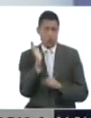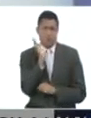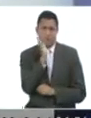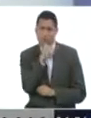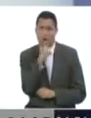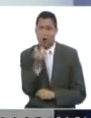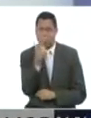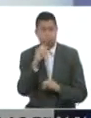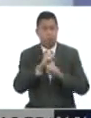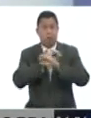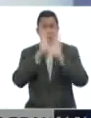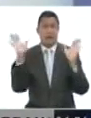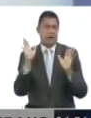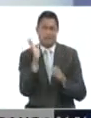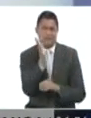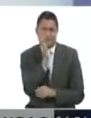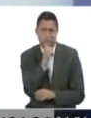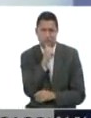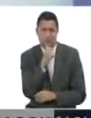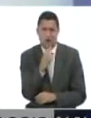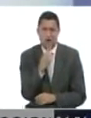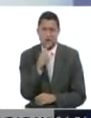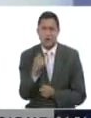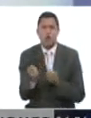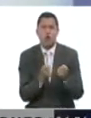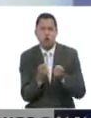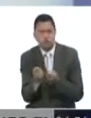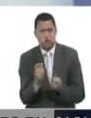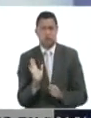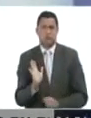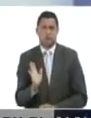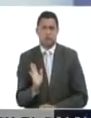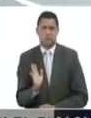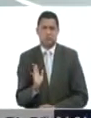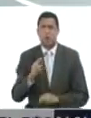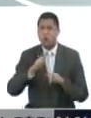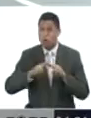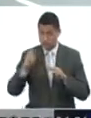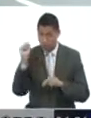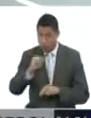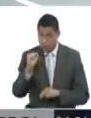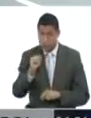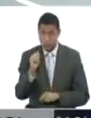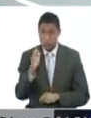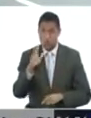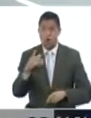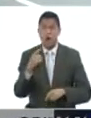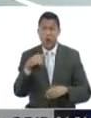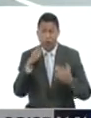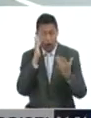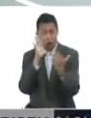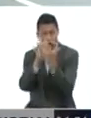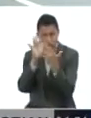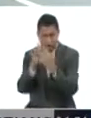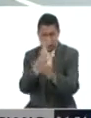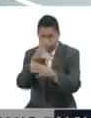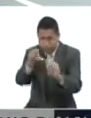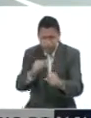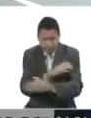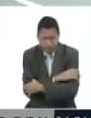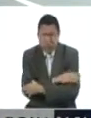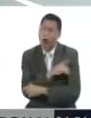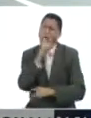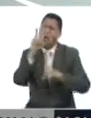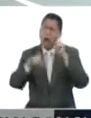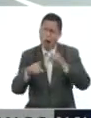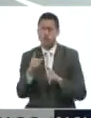cura clara para el autismo y se habla de un control del autismo. En este caso, los niños autistas tampoco toleran el contacto físico muchas veces. Muchas